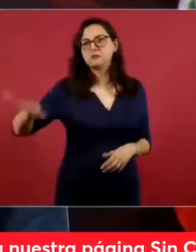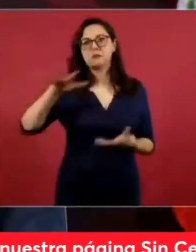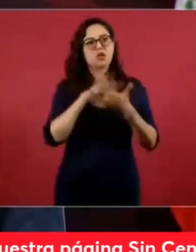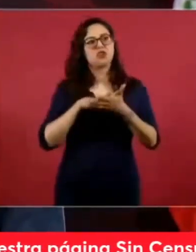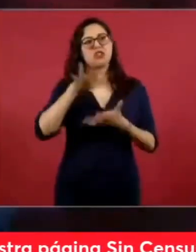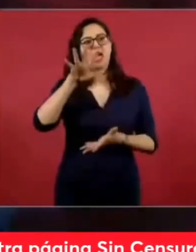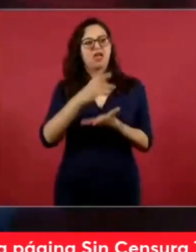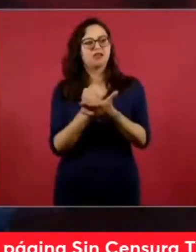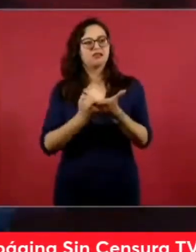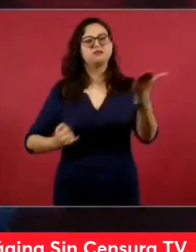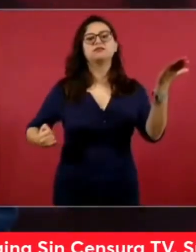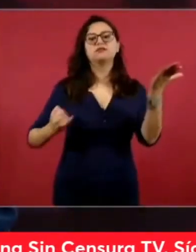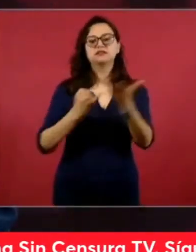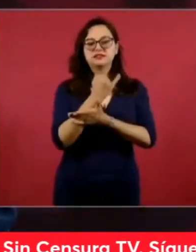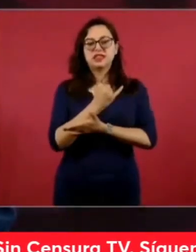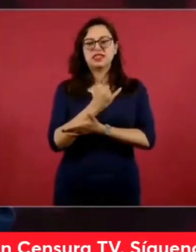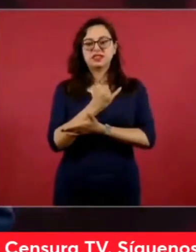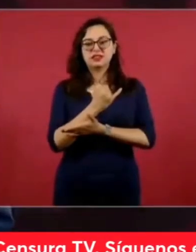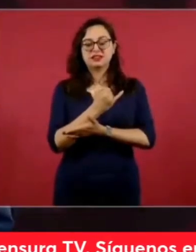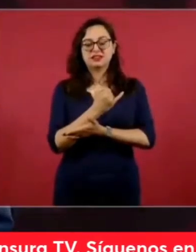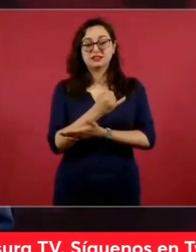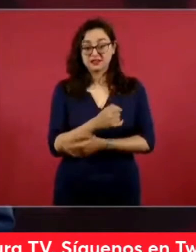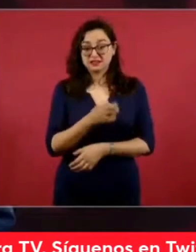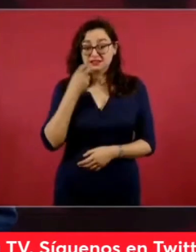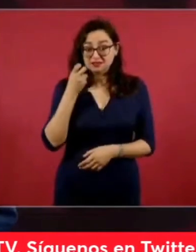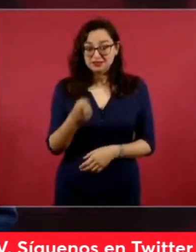se sigue